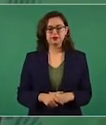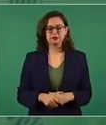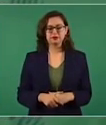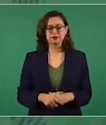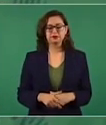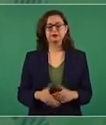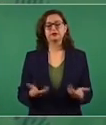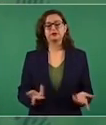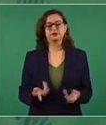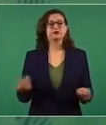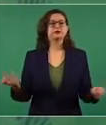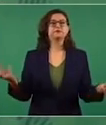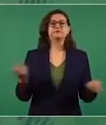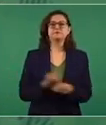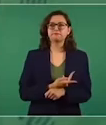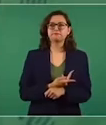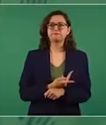nosotros aquí